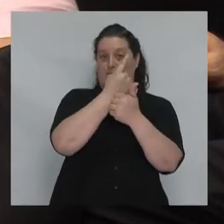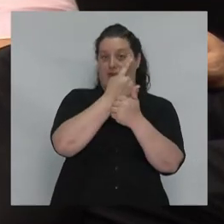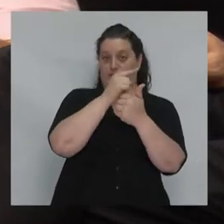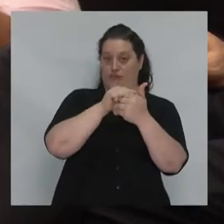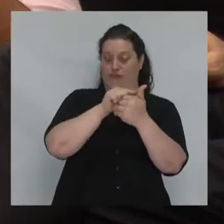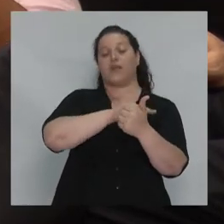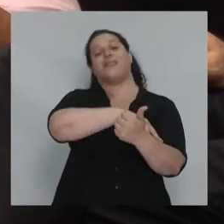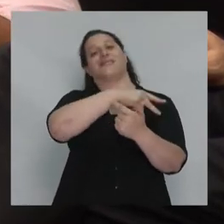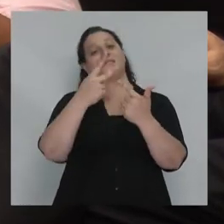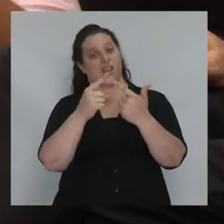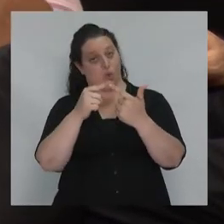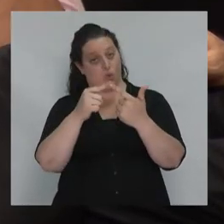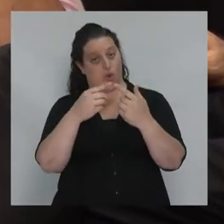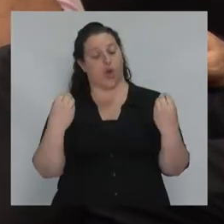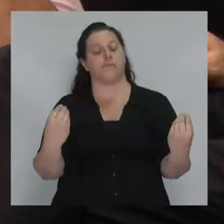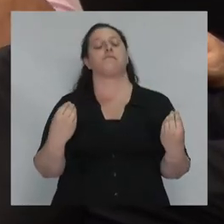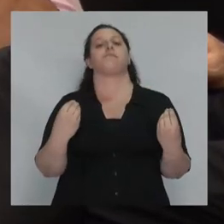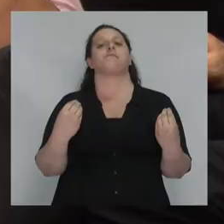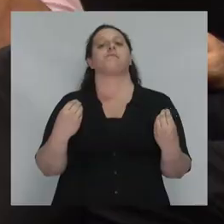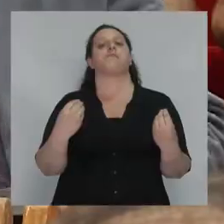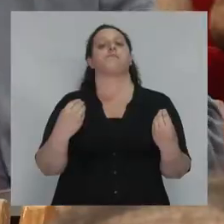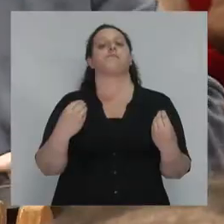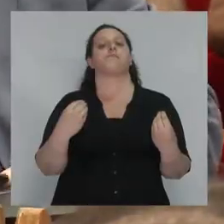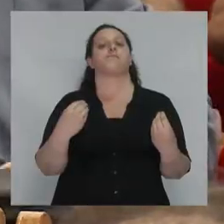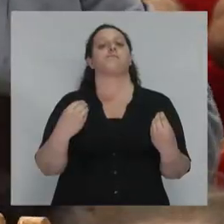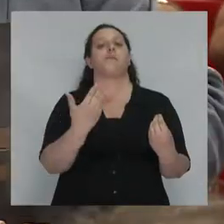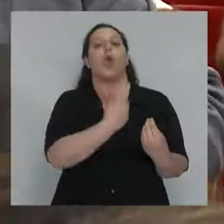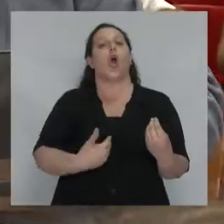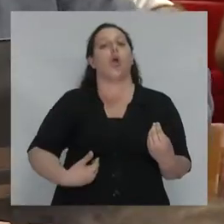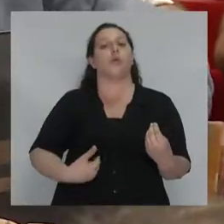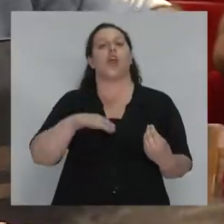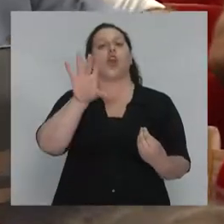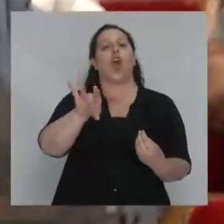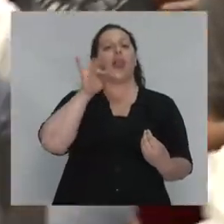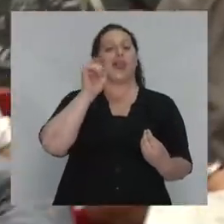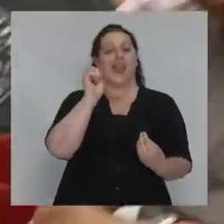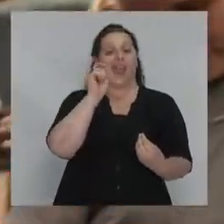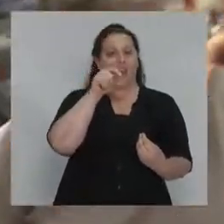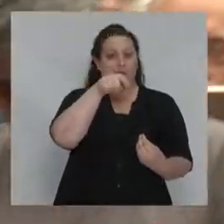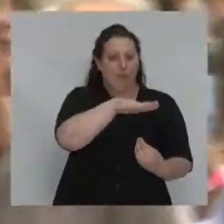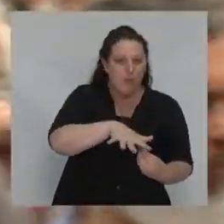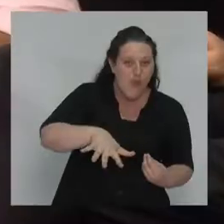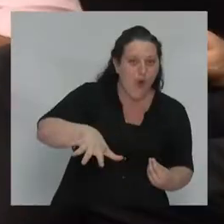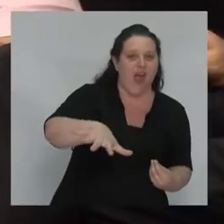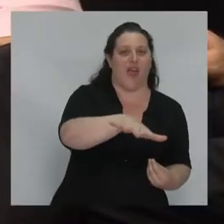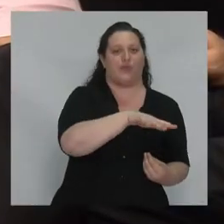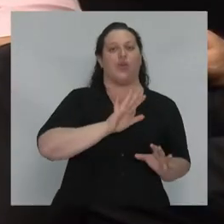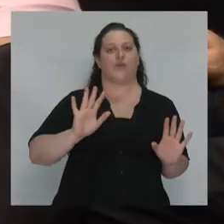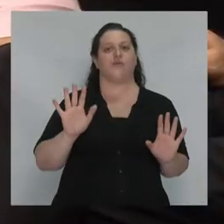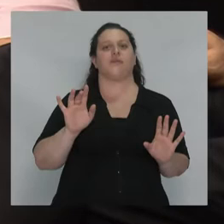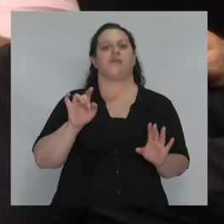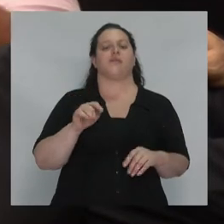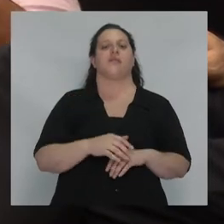es la elección, el gobierno por el pueblo. Gobierno del pueblo, gobierno por el